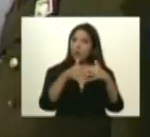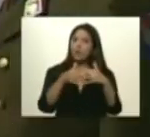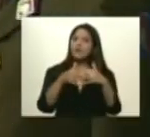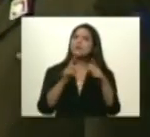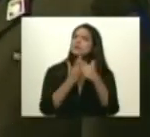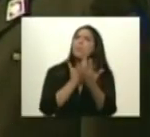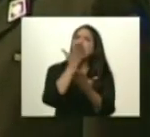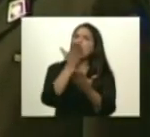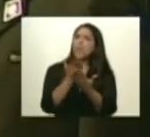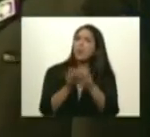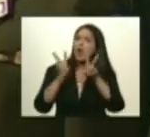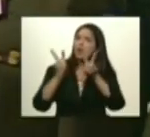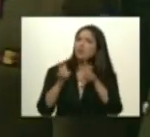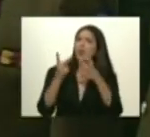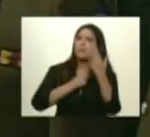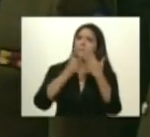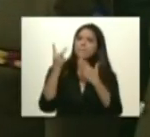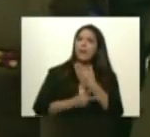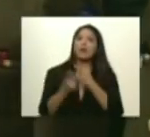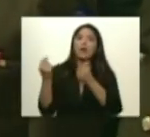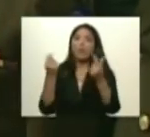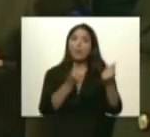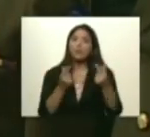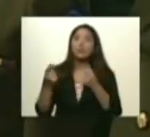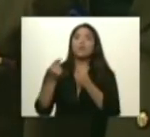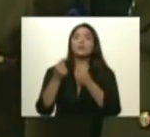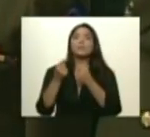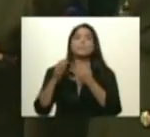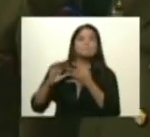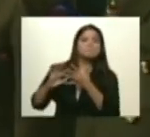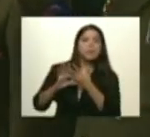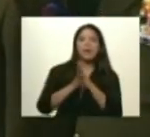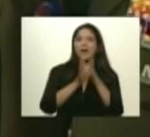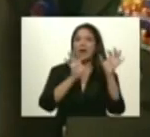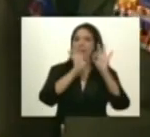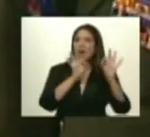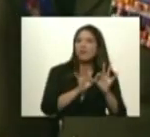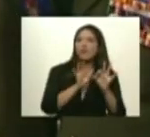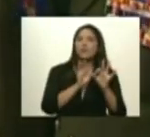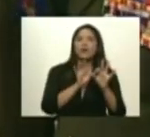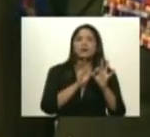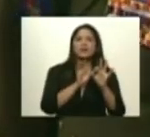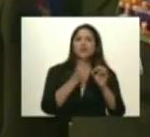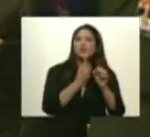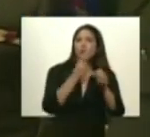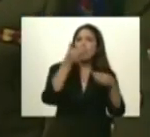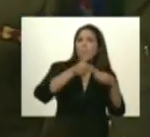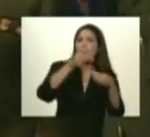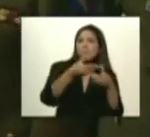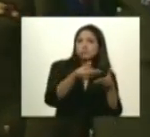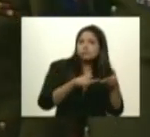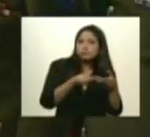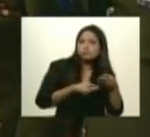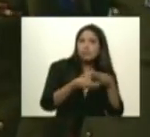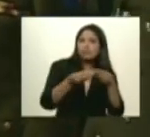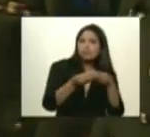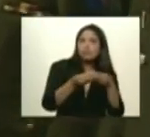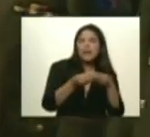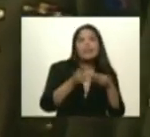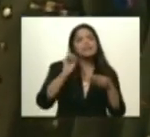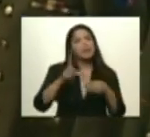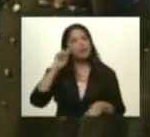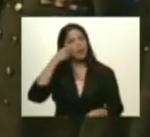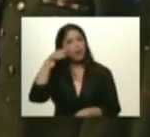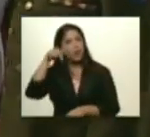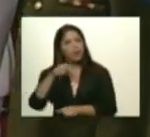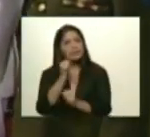propone nuevas opciones económico-productivas para superar el modelo rentista petrolero con el trabajo conjunto, recordemos,